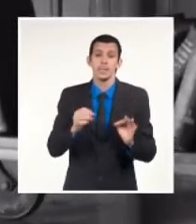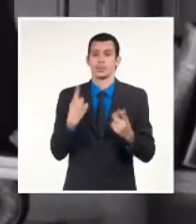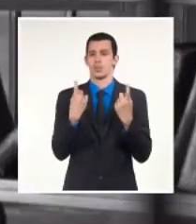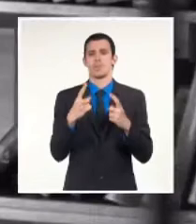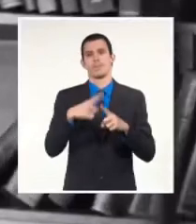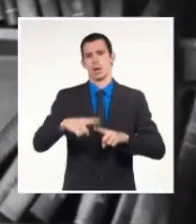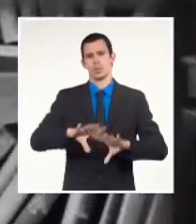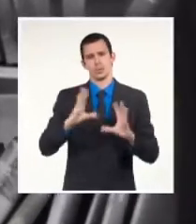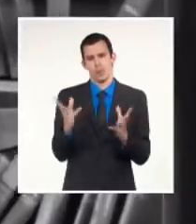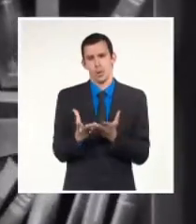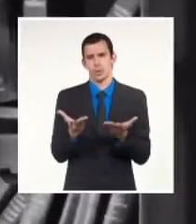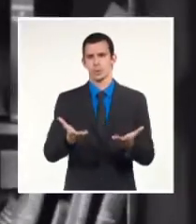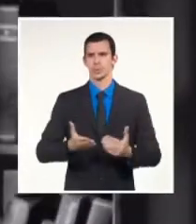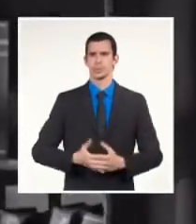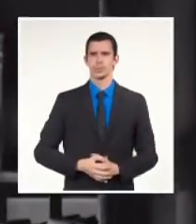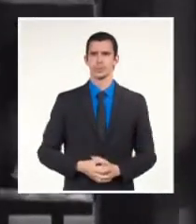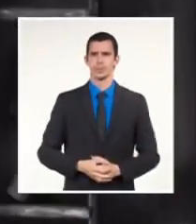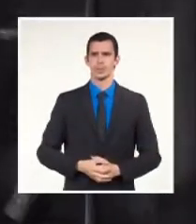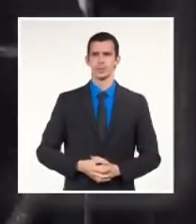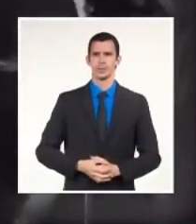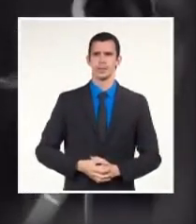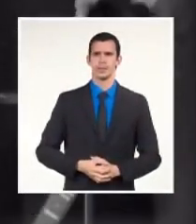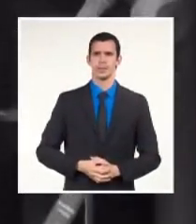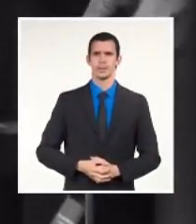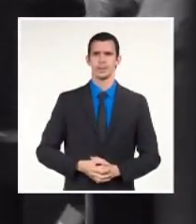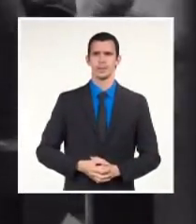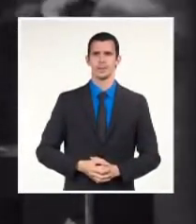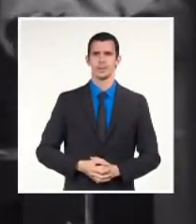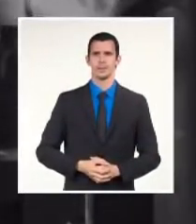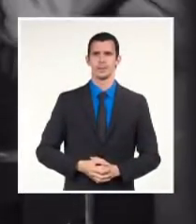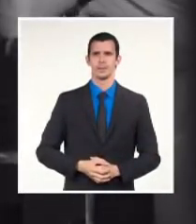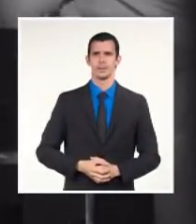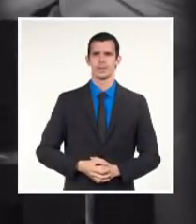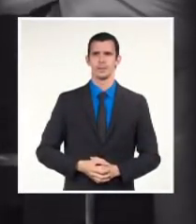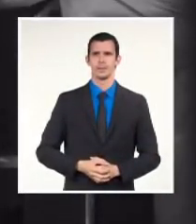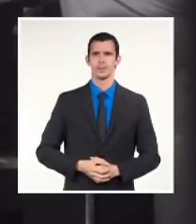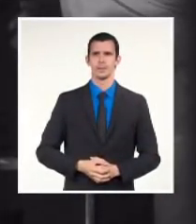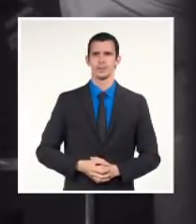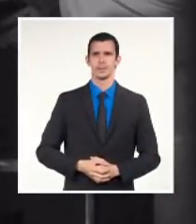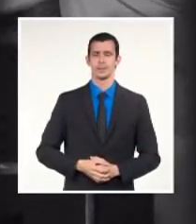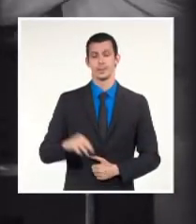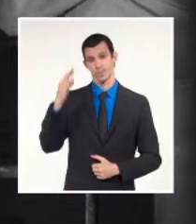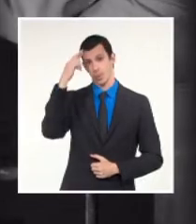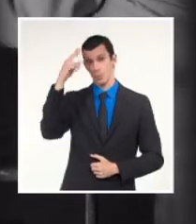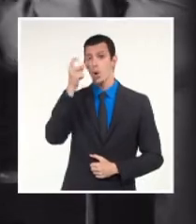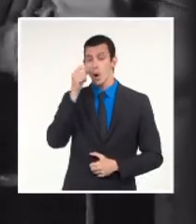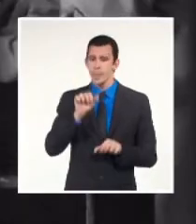Hay un preso que va con un cajito llevando libros. Le dije a este preso,